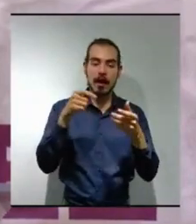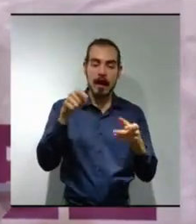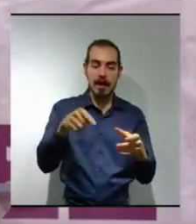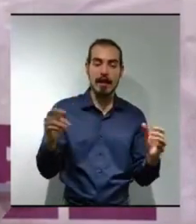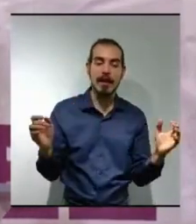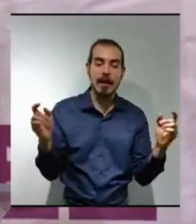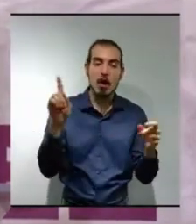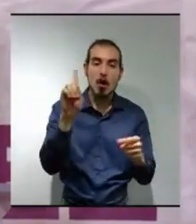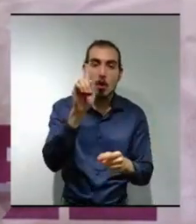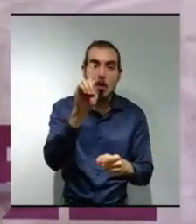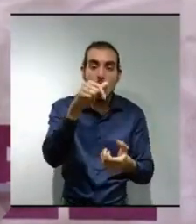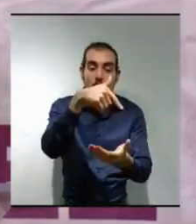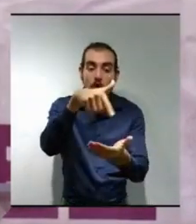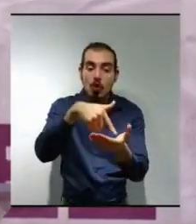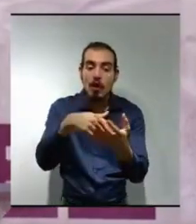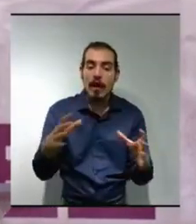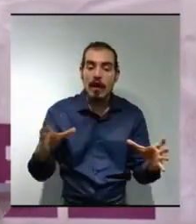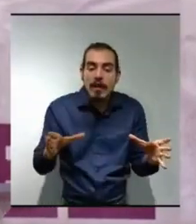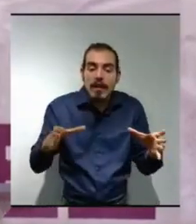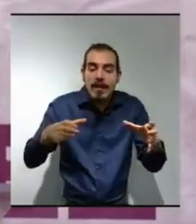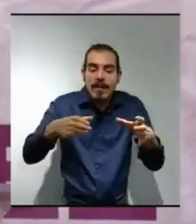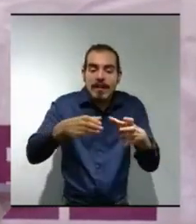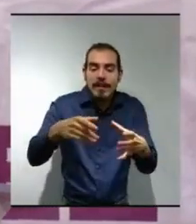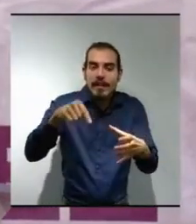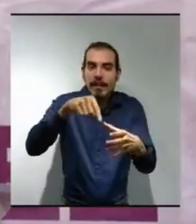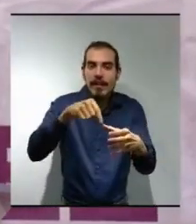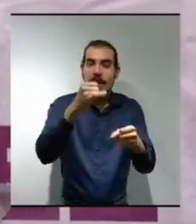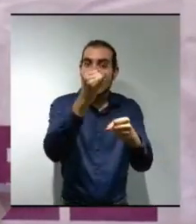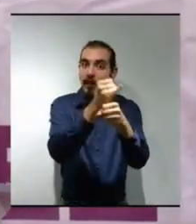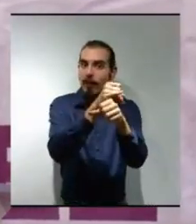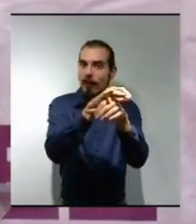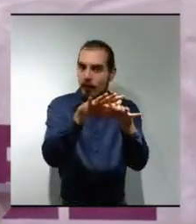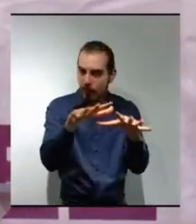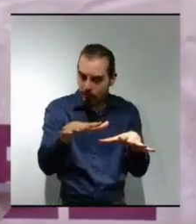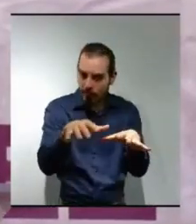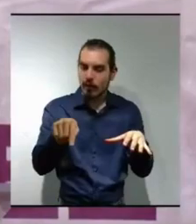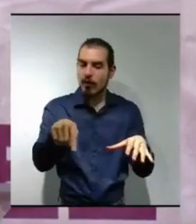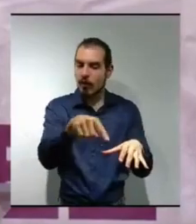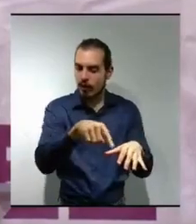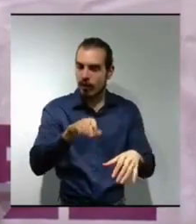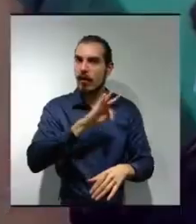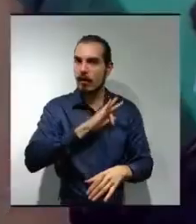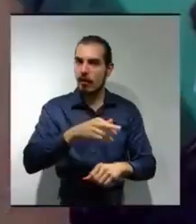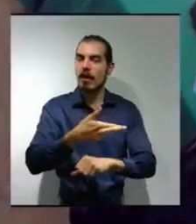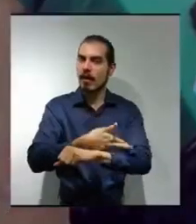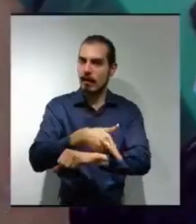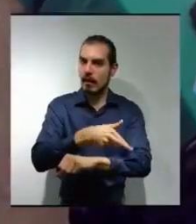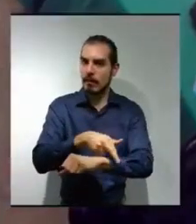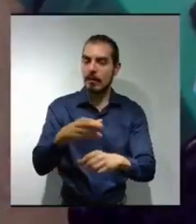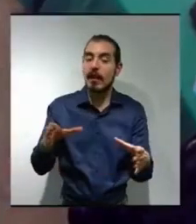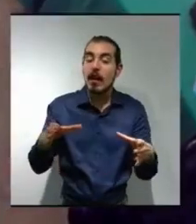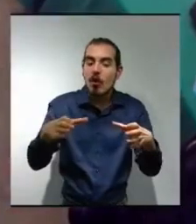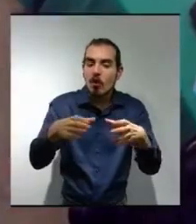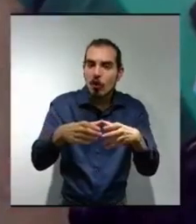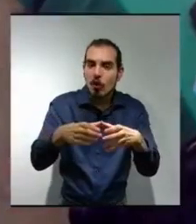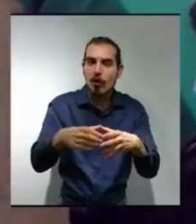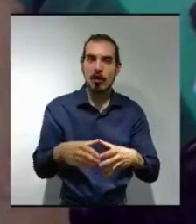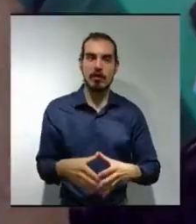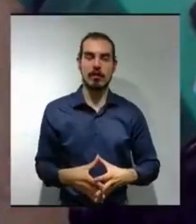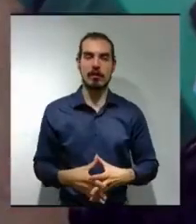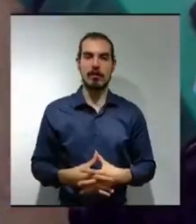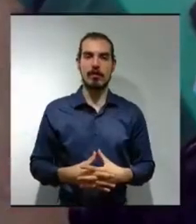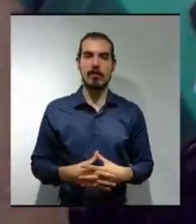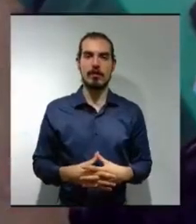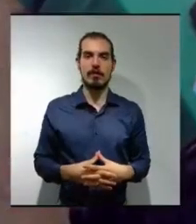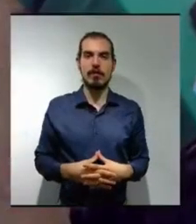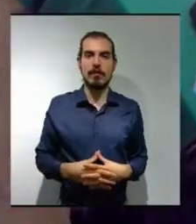la información que se lleva a cabo a través de la compraventa de la vivienda. O sea, que sea dar más información, no, y